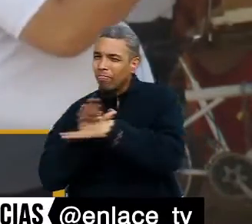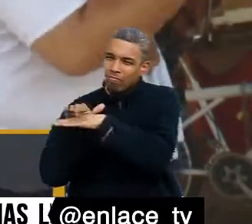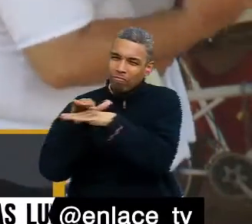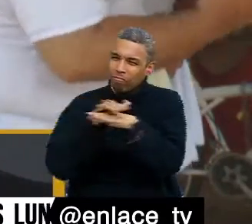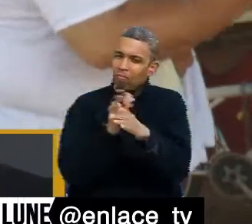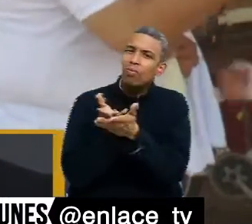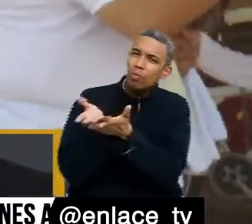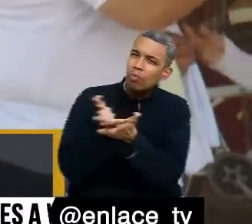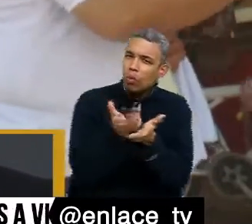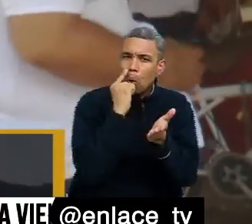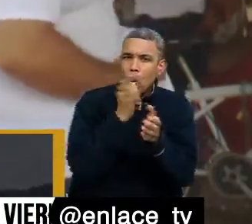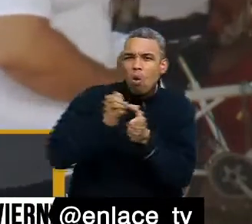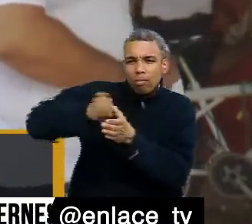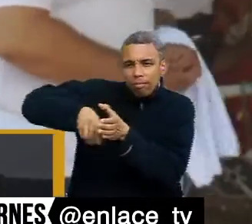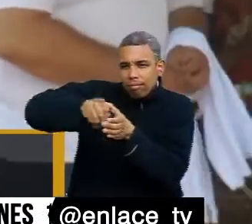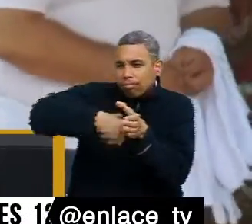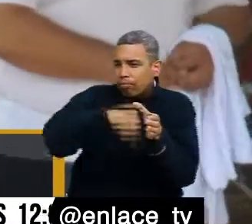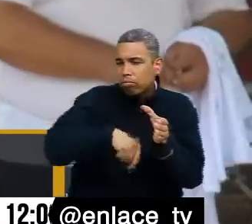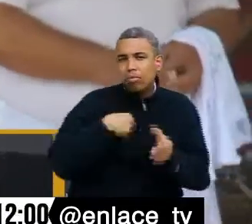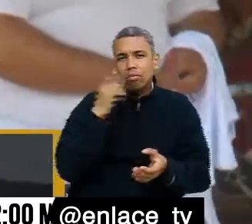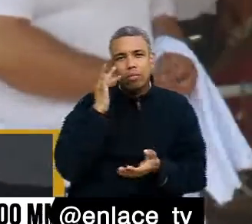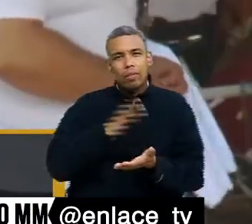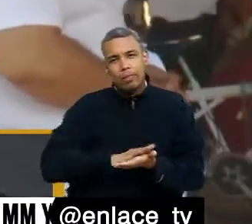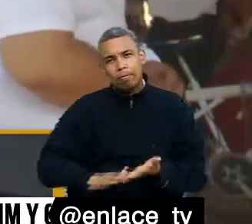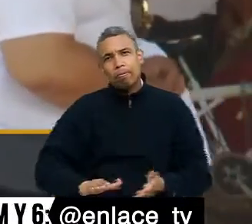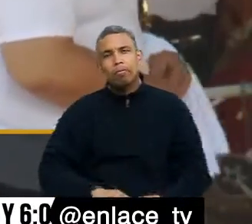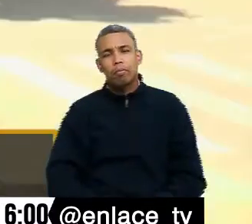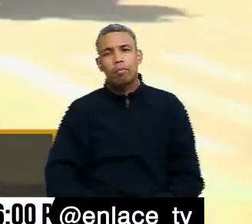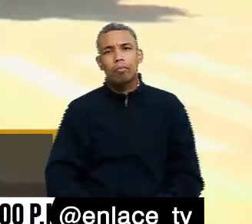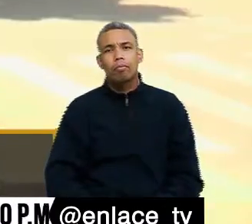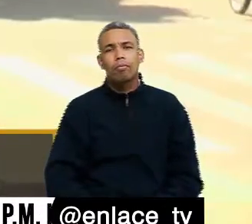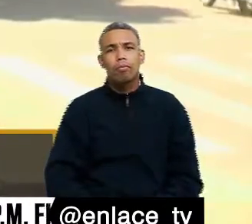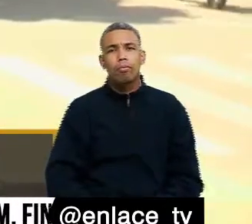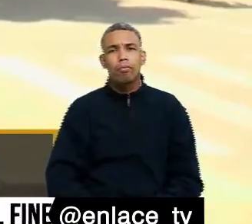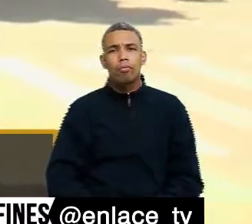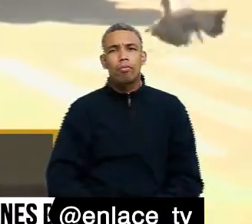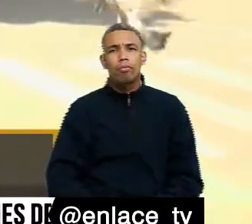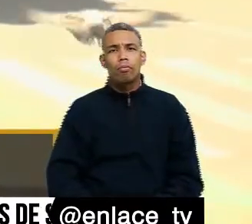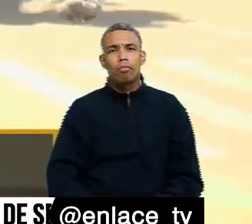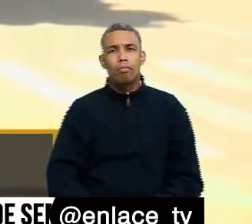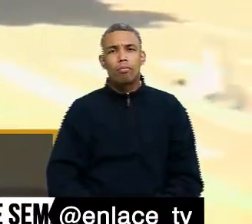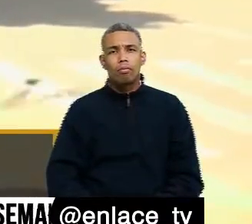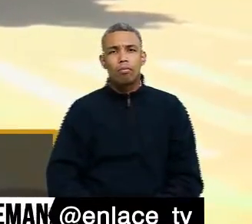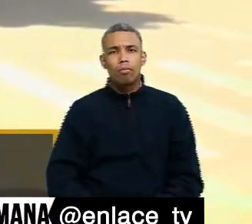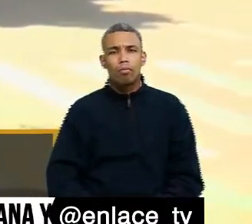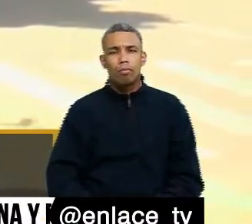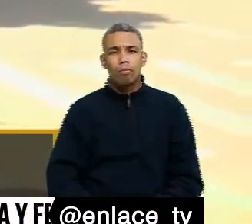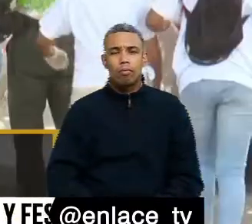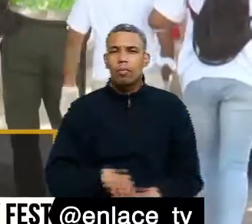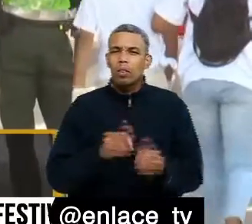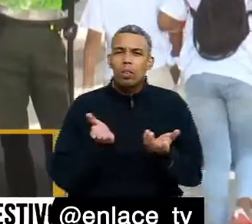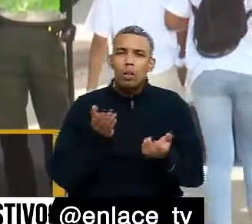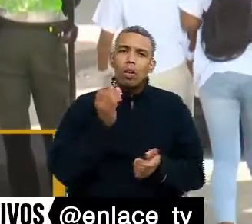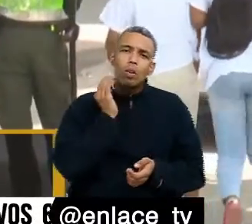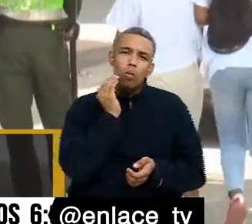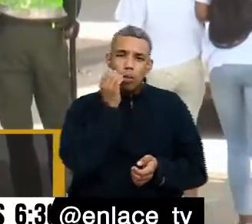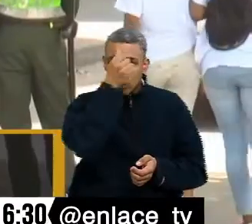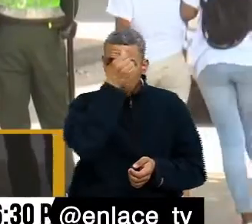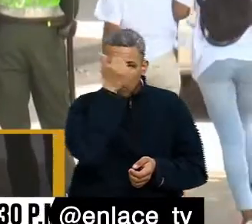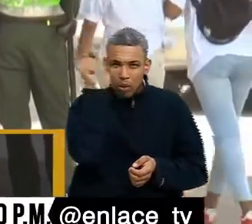la limpieza de la parte del sector comercial. La actividad consiste en que cada domingo un grupo de 40